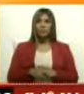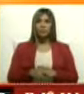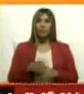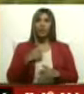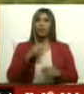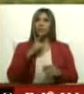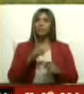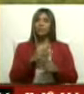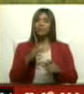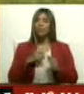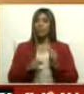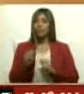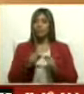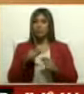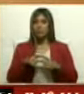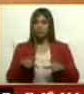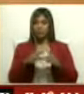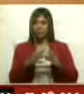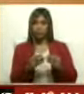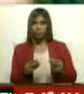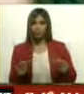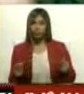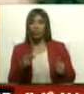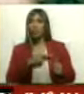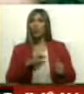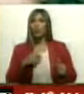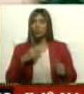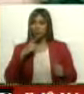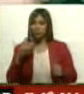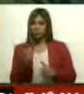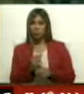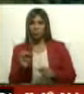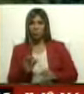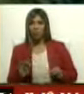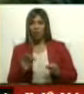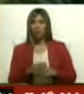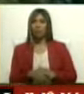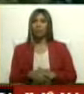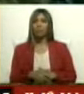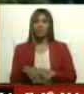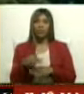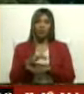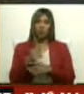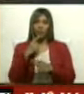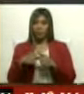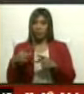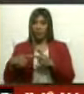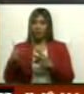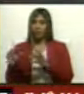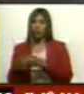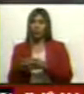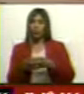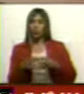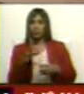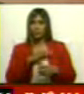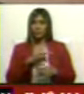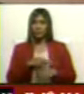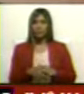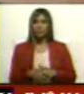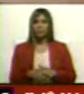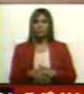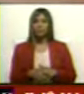pretensiones de desintegrar el territorio. Nosotros nos hemos encontrado gratamente en la calle con diversos sectores de la sociedad,